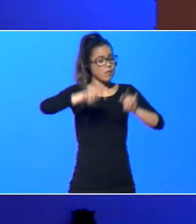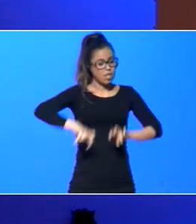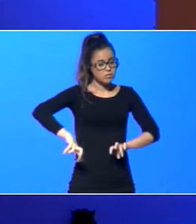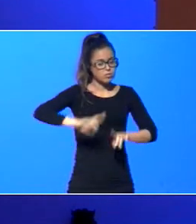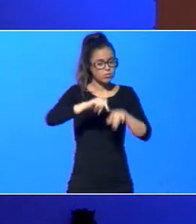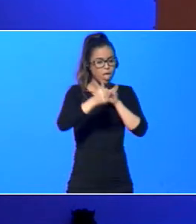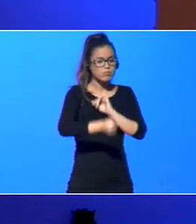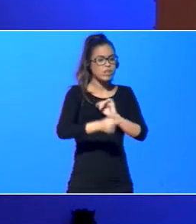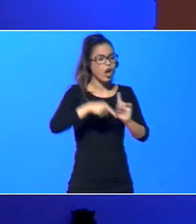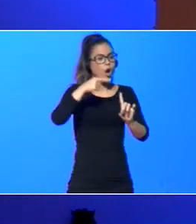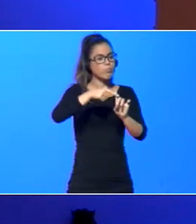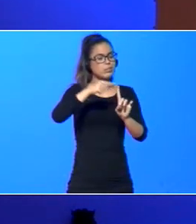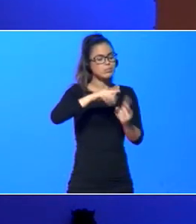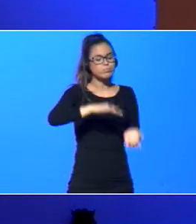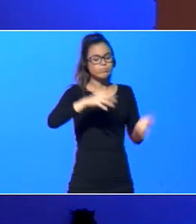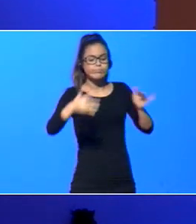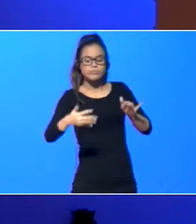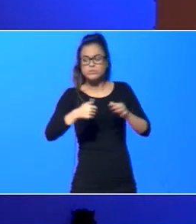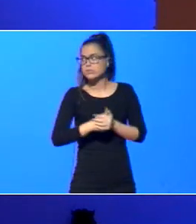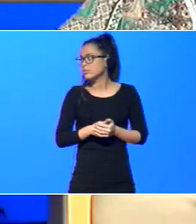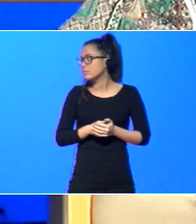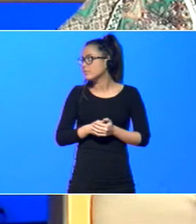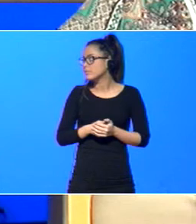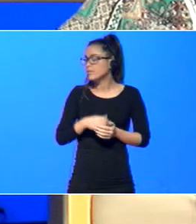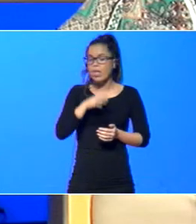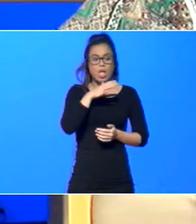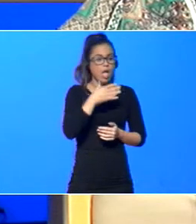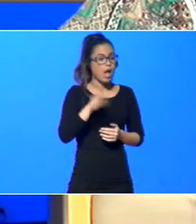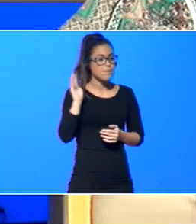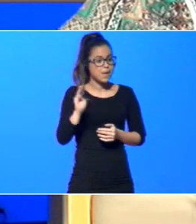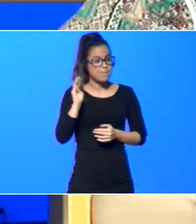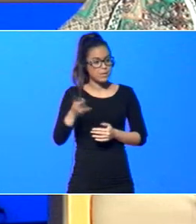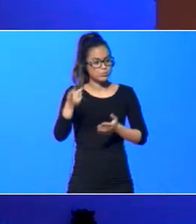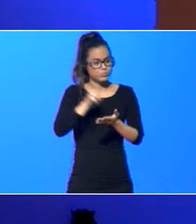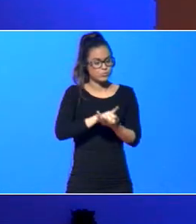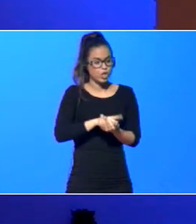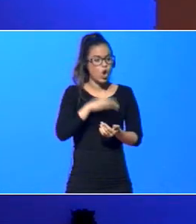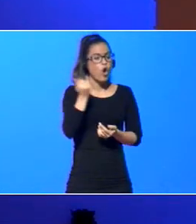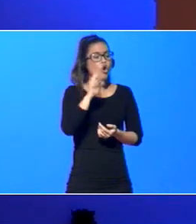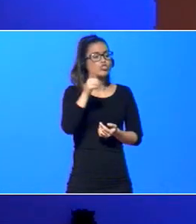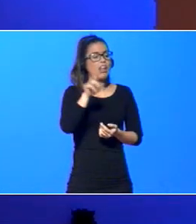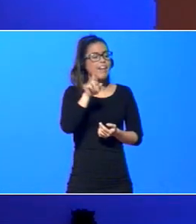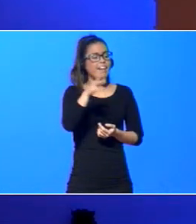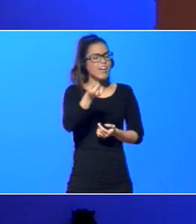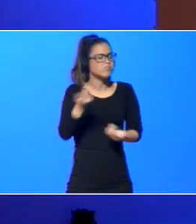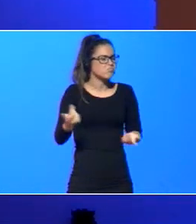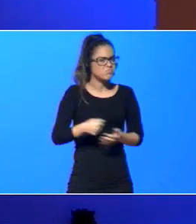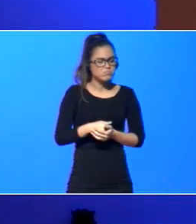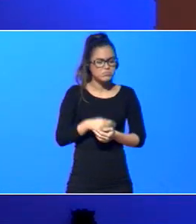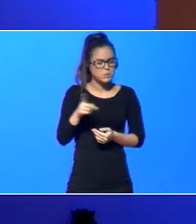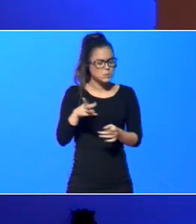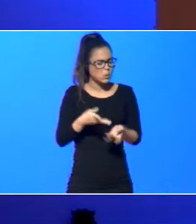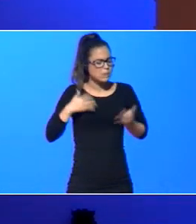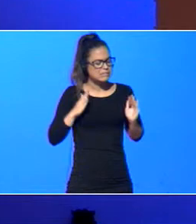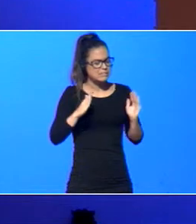bihurtu. Bueno, eta orain galdetuko nioki berriz berdin, Joserra, como ves este